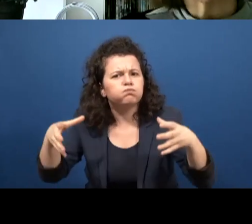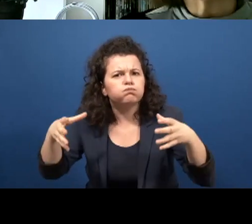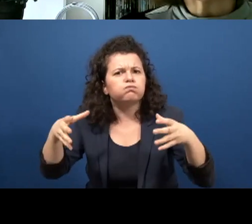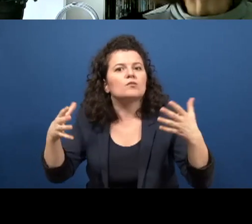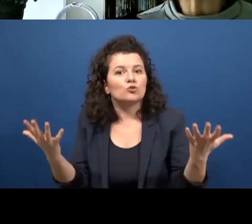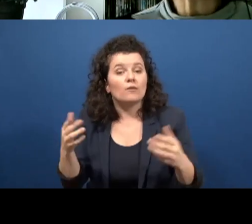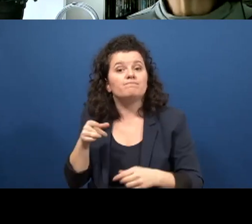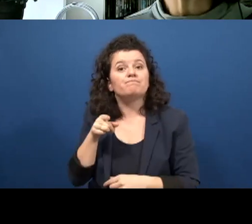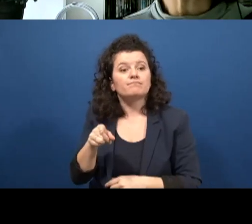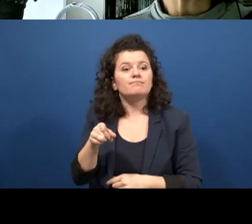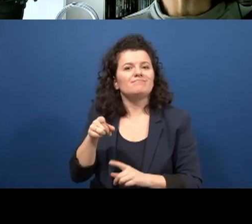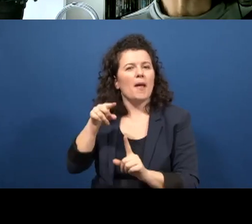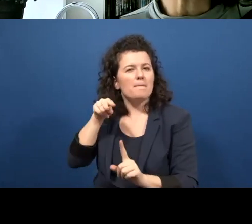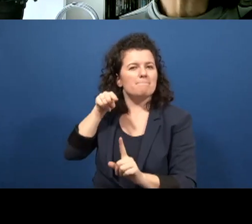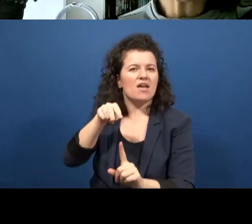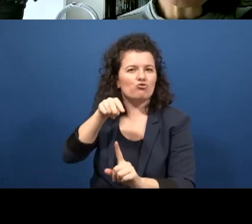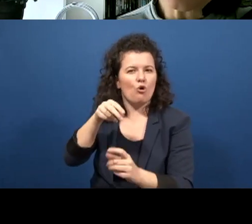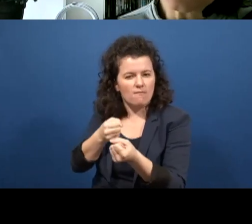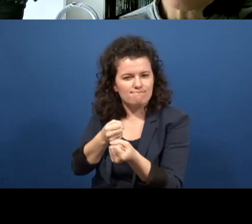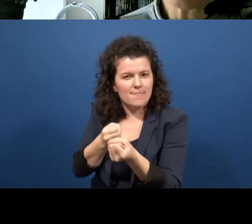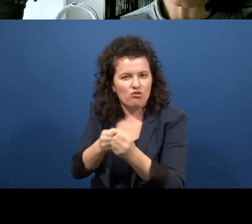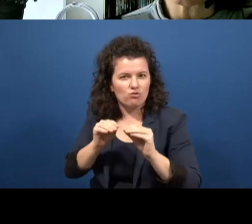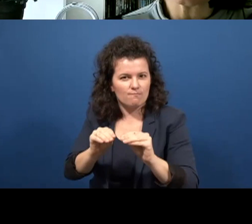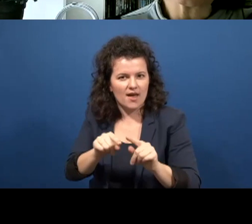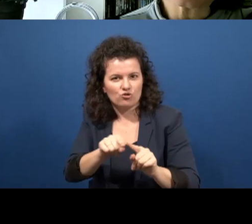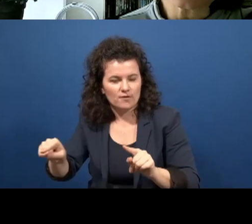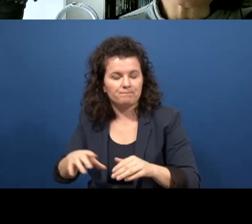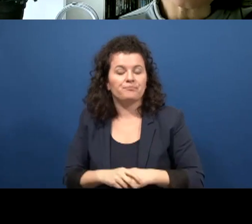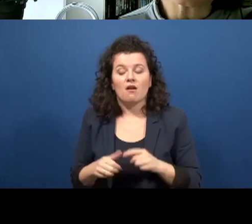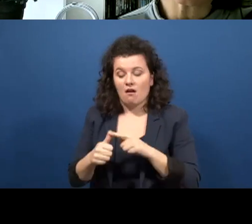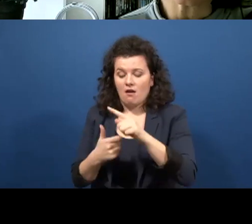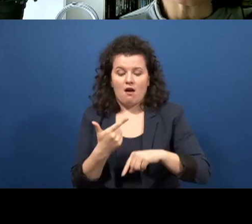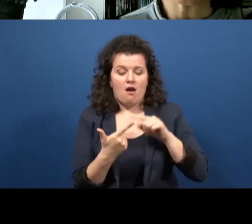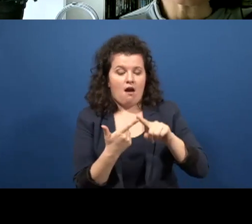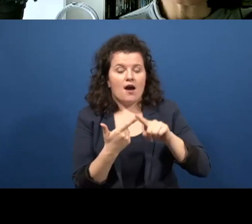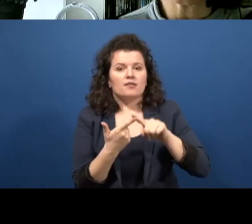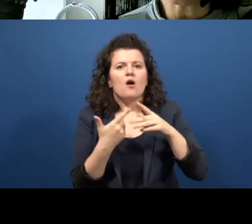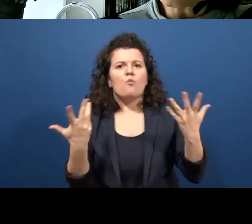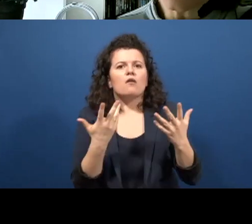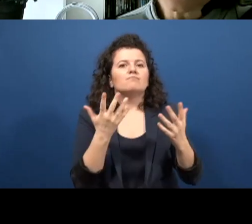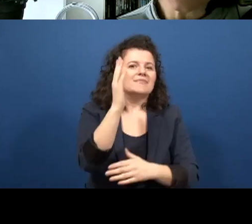y hemos aumentado el número de intérpretes, estamos agregando